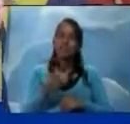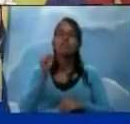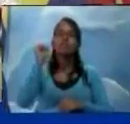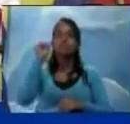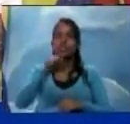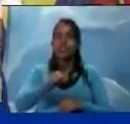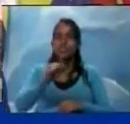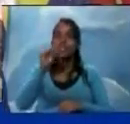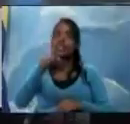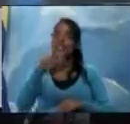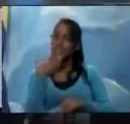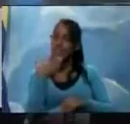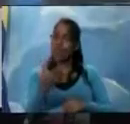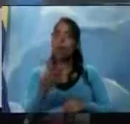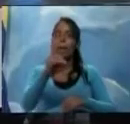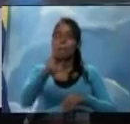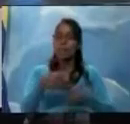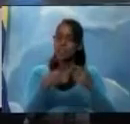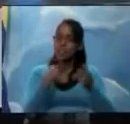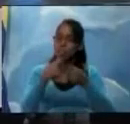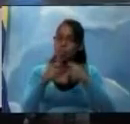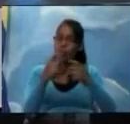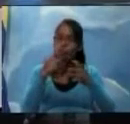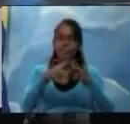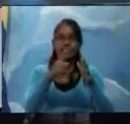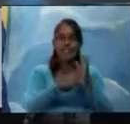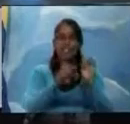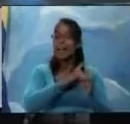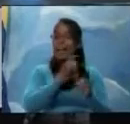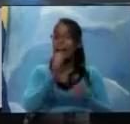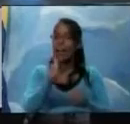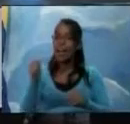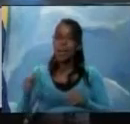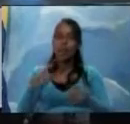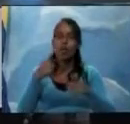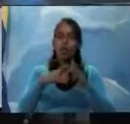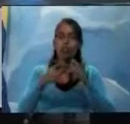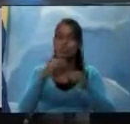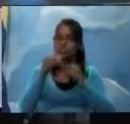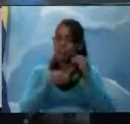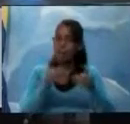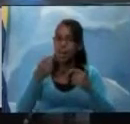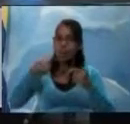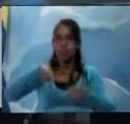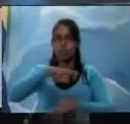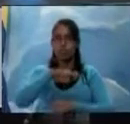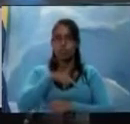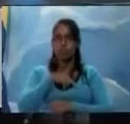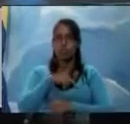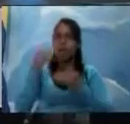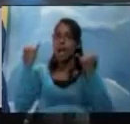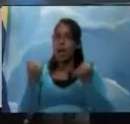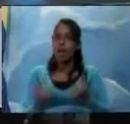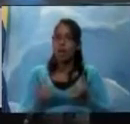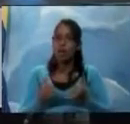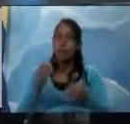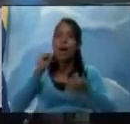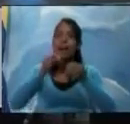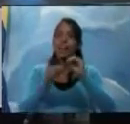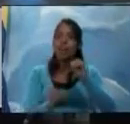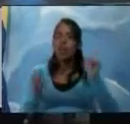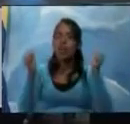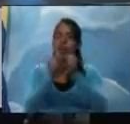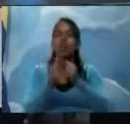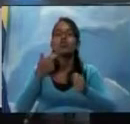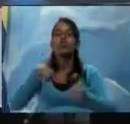va a pedir cuenta? Amén. Sí, nos va a pedir cuenta. Nos va a pedir cuenta. Ahora, ¿va a arreglar con